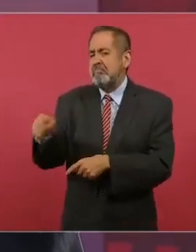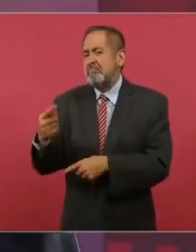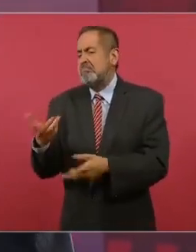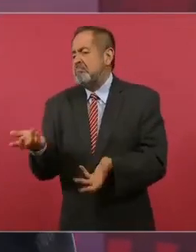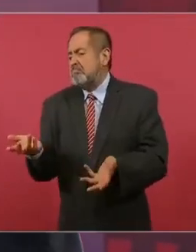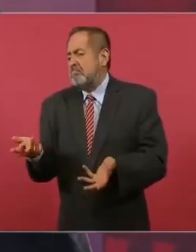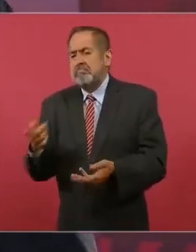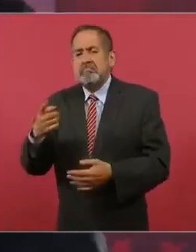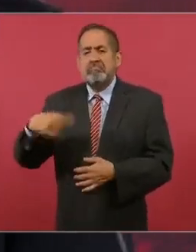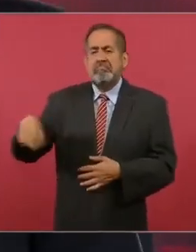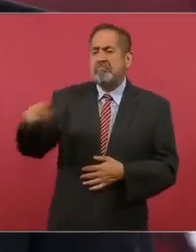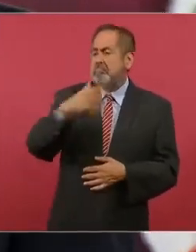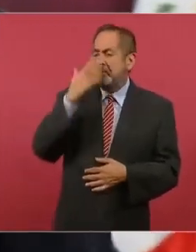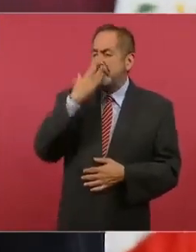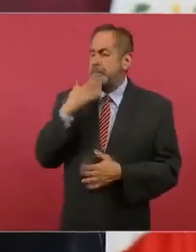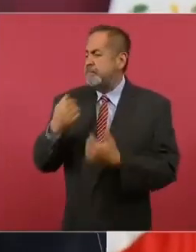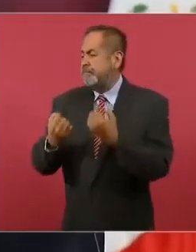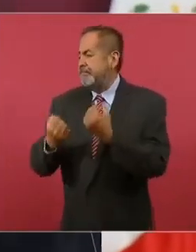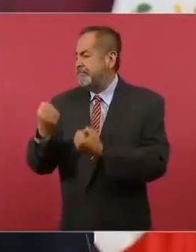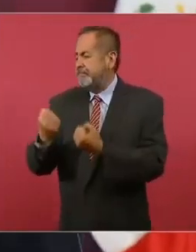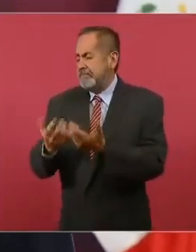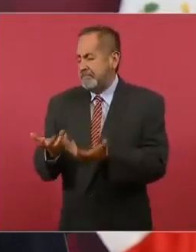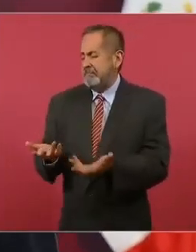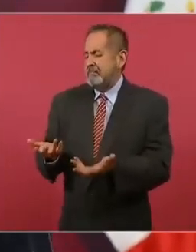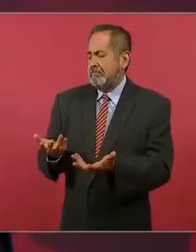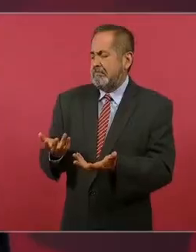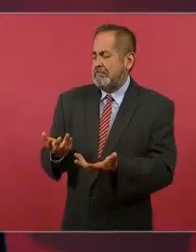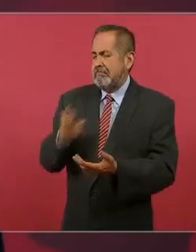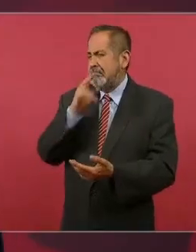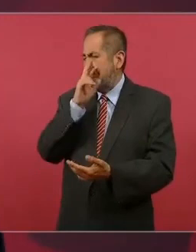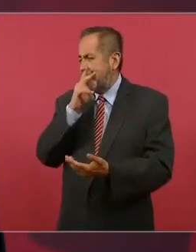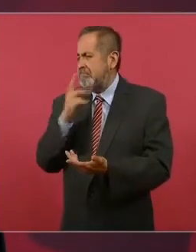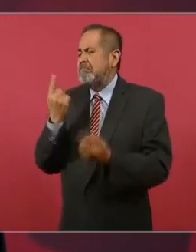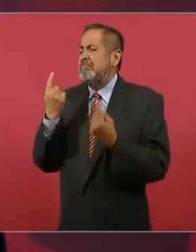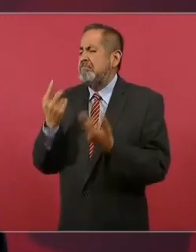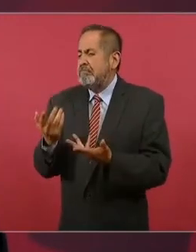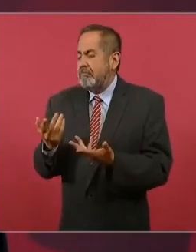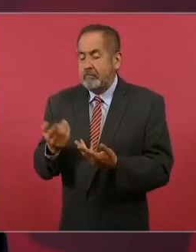porque la mayoría de los mexicanos no tenía automóviles,